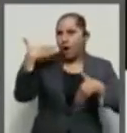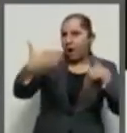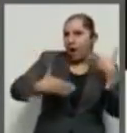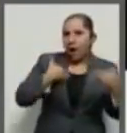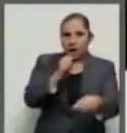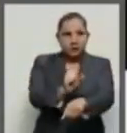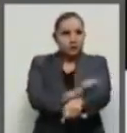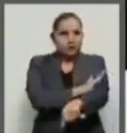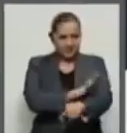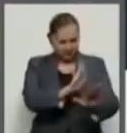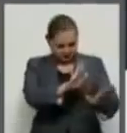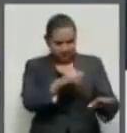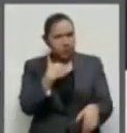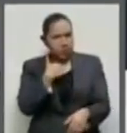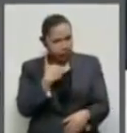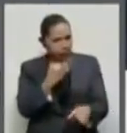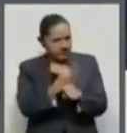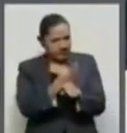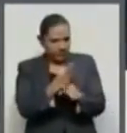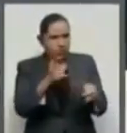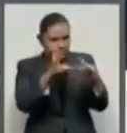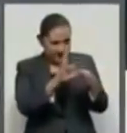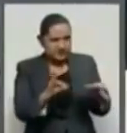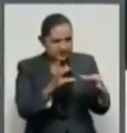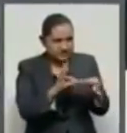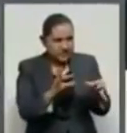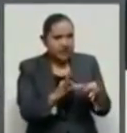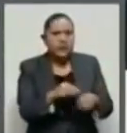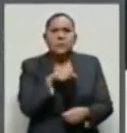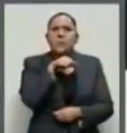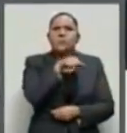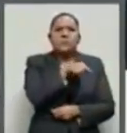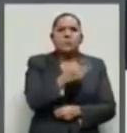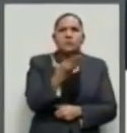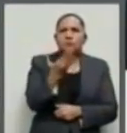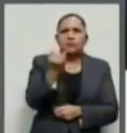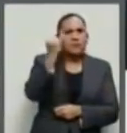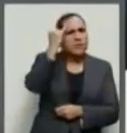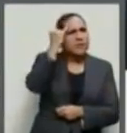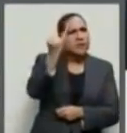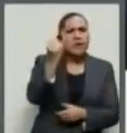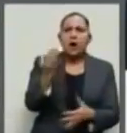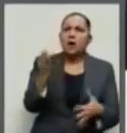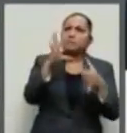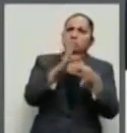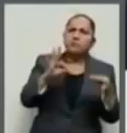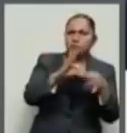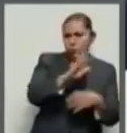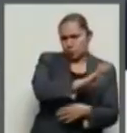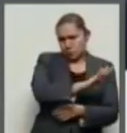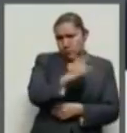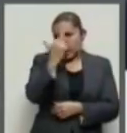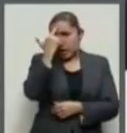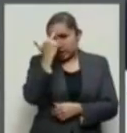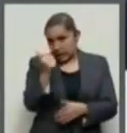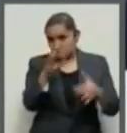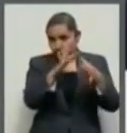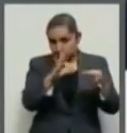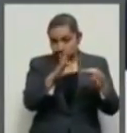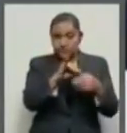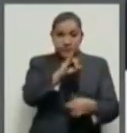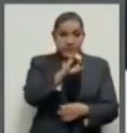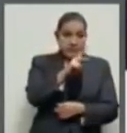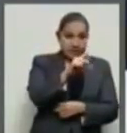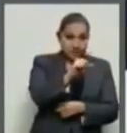una explicación de por qué es falso el argumento de el IEPS para